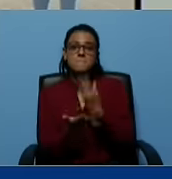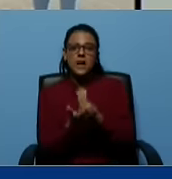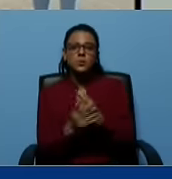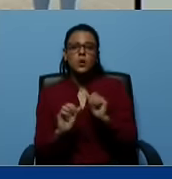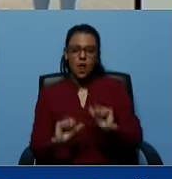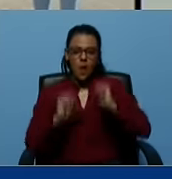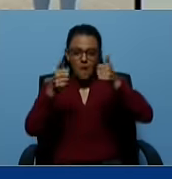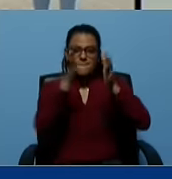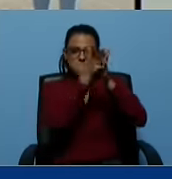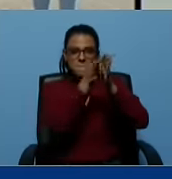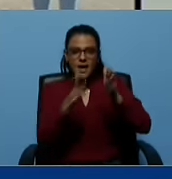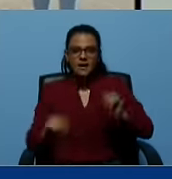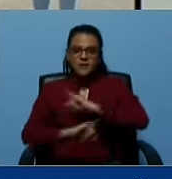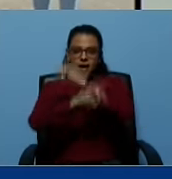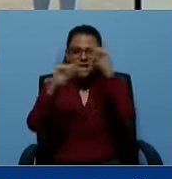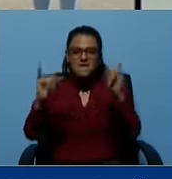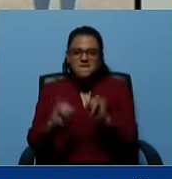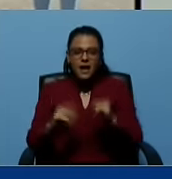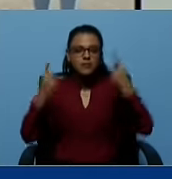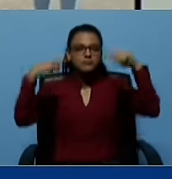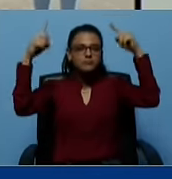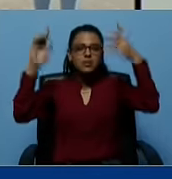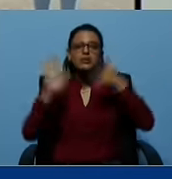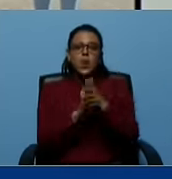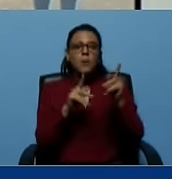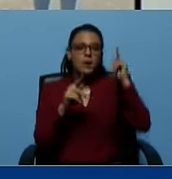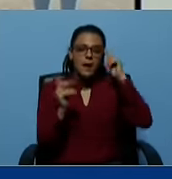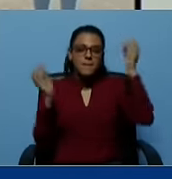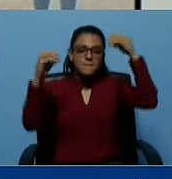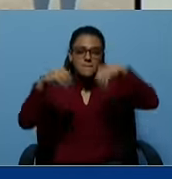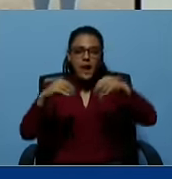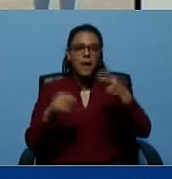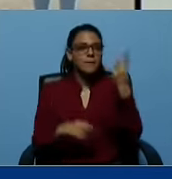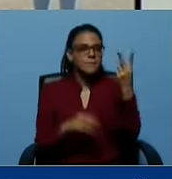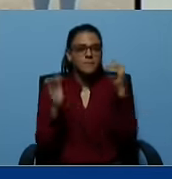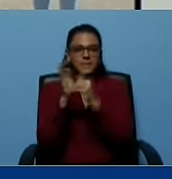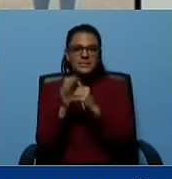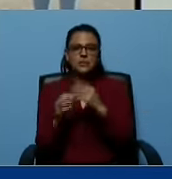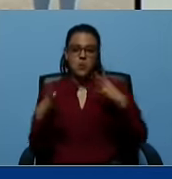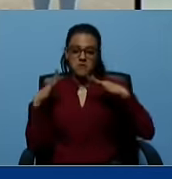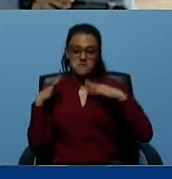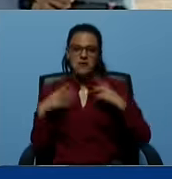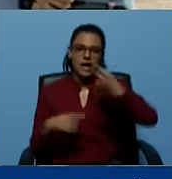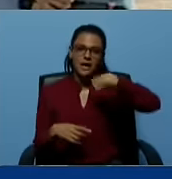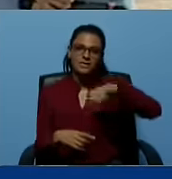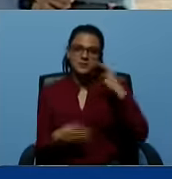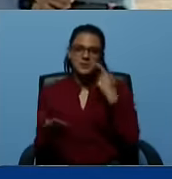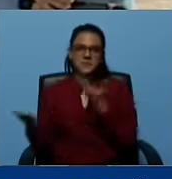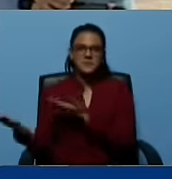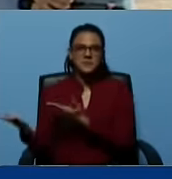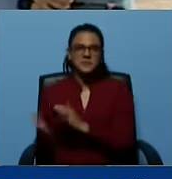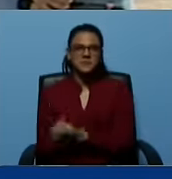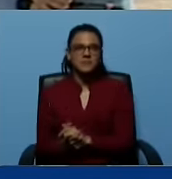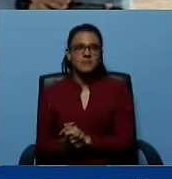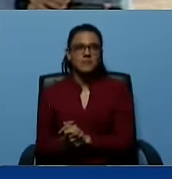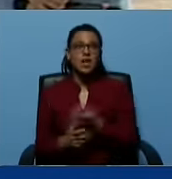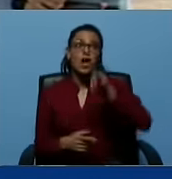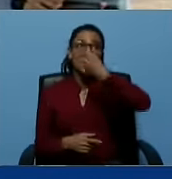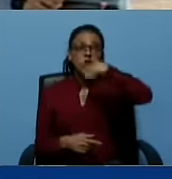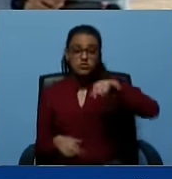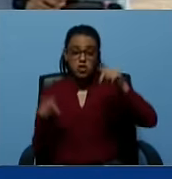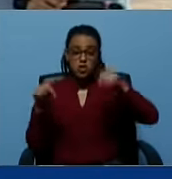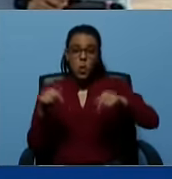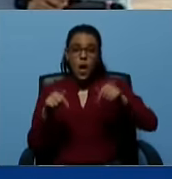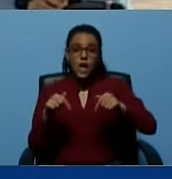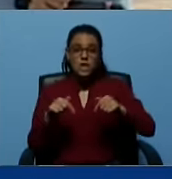arranque feliz y exitoso del Plan Vacacional 2024. ¡Adelante! Desde nuestra Sultana del